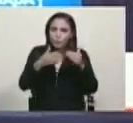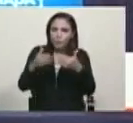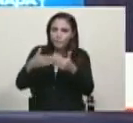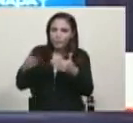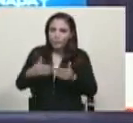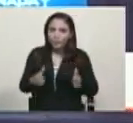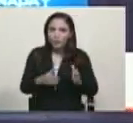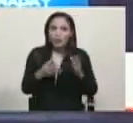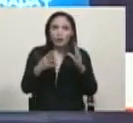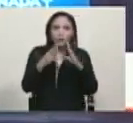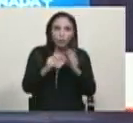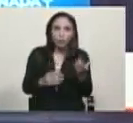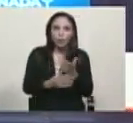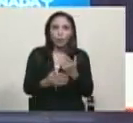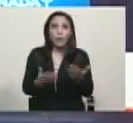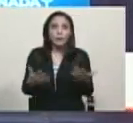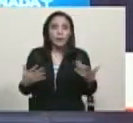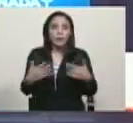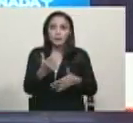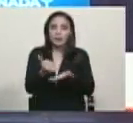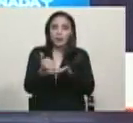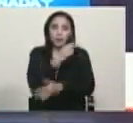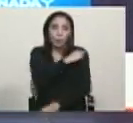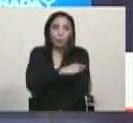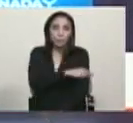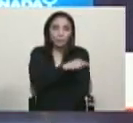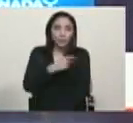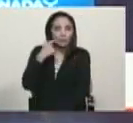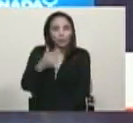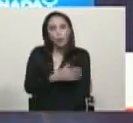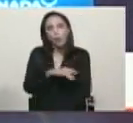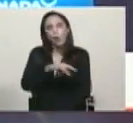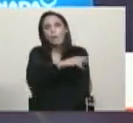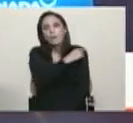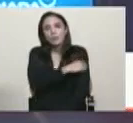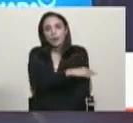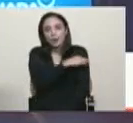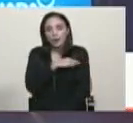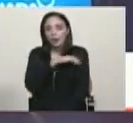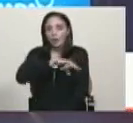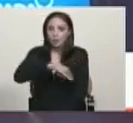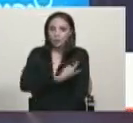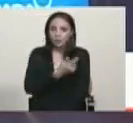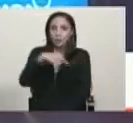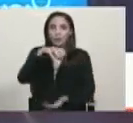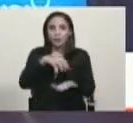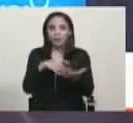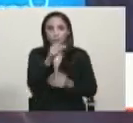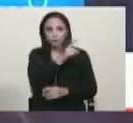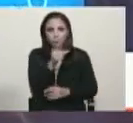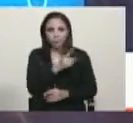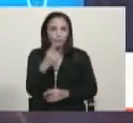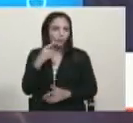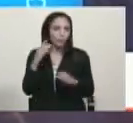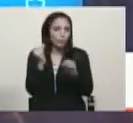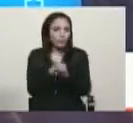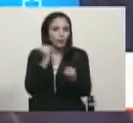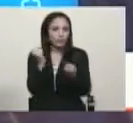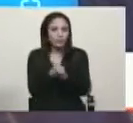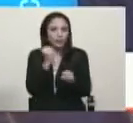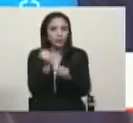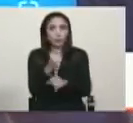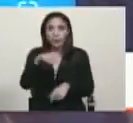reacondicionar la emergencia del hospital más importante del Zulia, que es el Hospital Universitario. Con estos recursos vamos a concluir esa gran obra y los zulianos